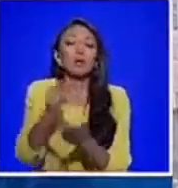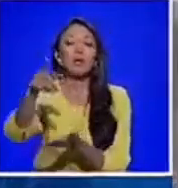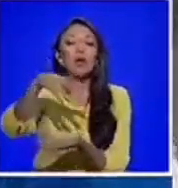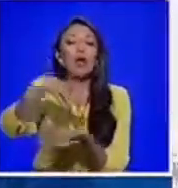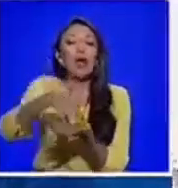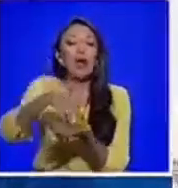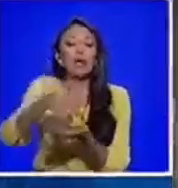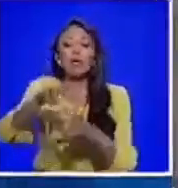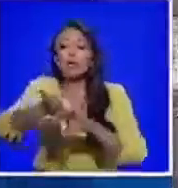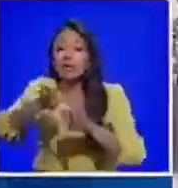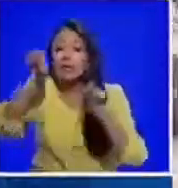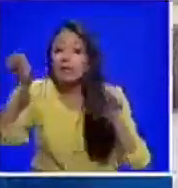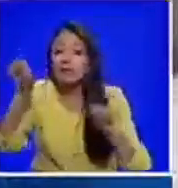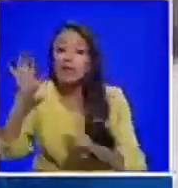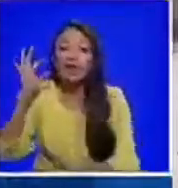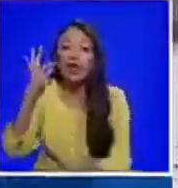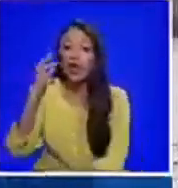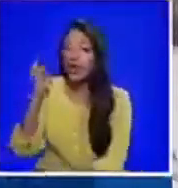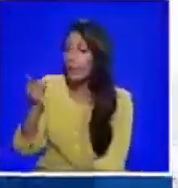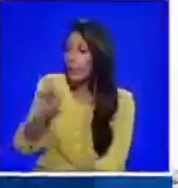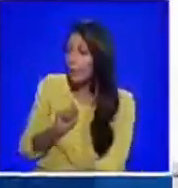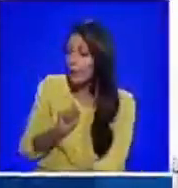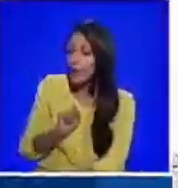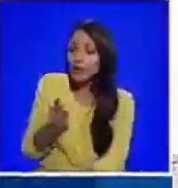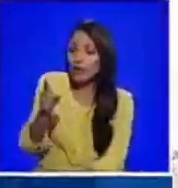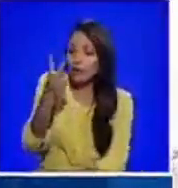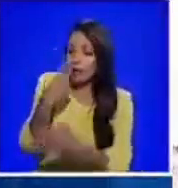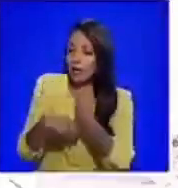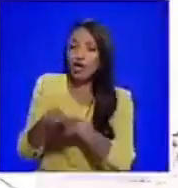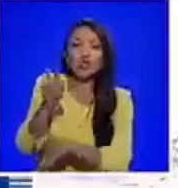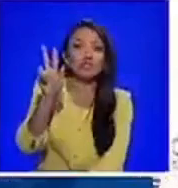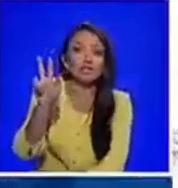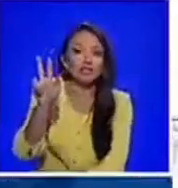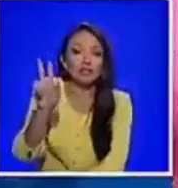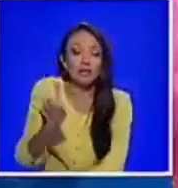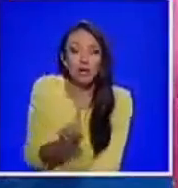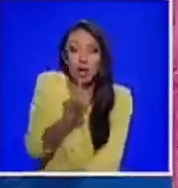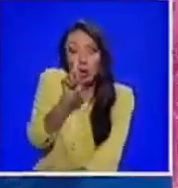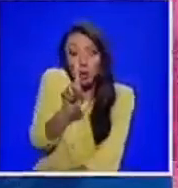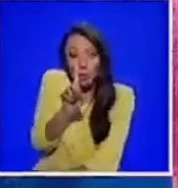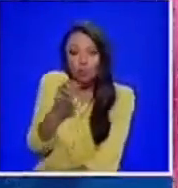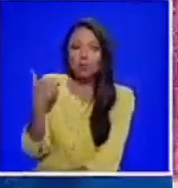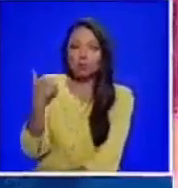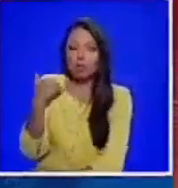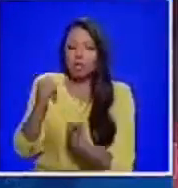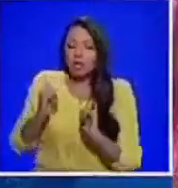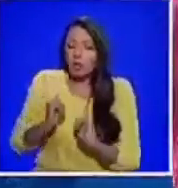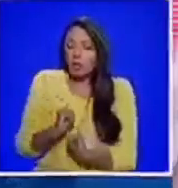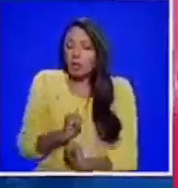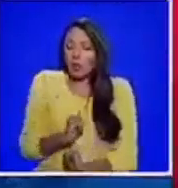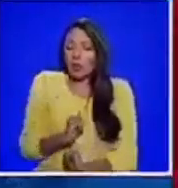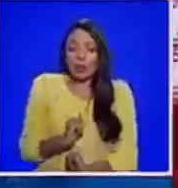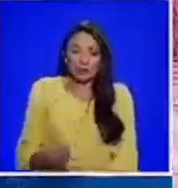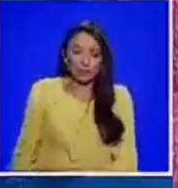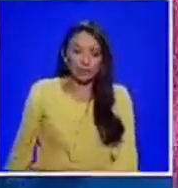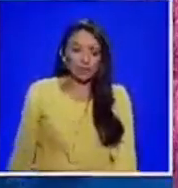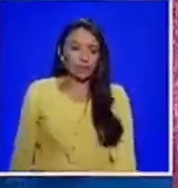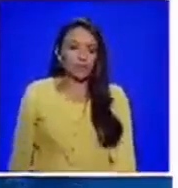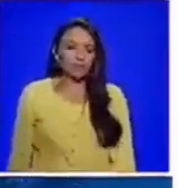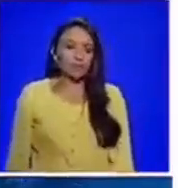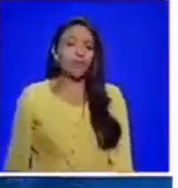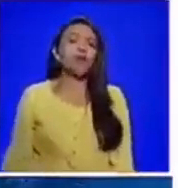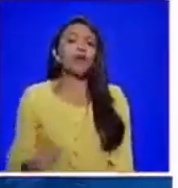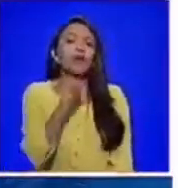Cayambe, encontramos a María Tipán Luisa. Tiene 3 hijos y uno de ellos presenta desnutrición crónica infantil. Todavía falta